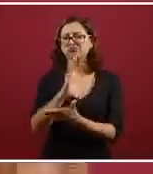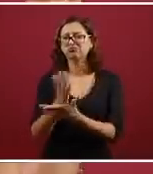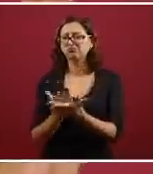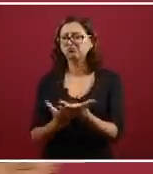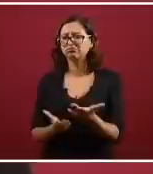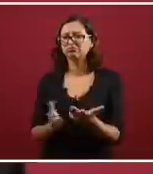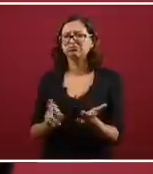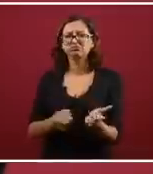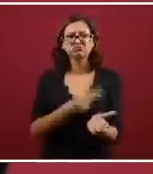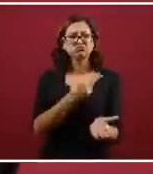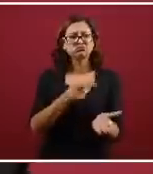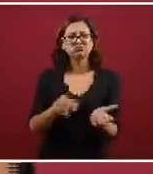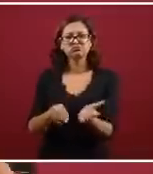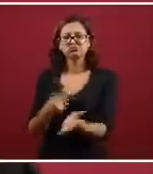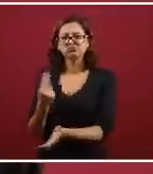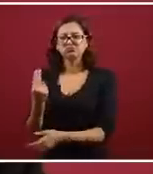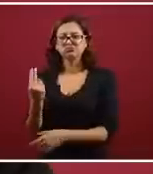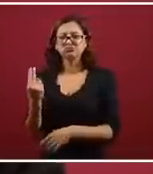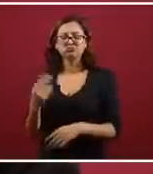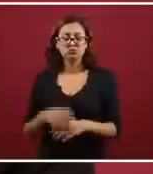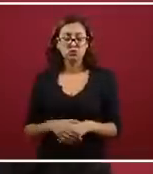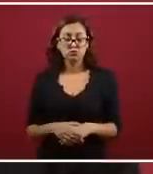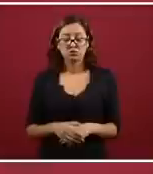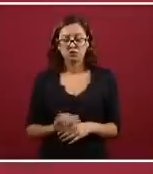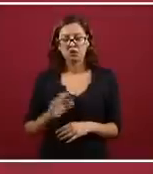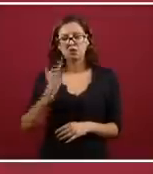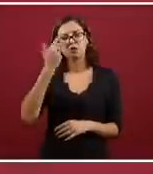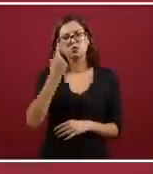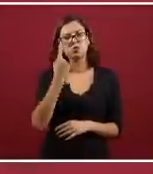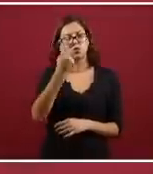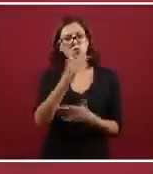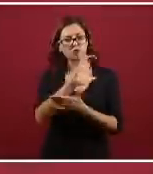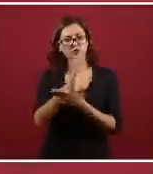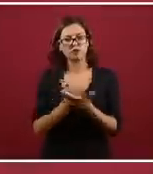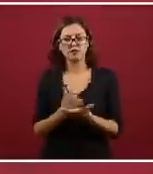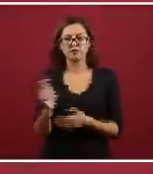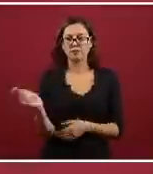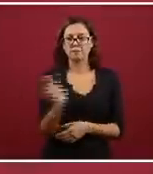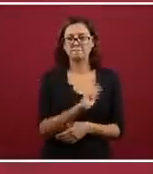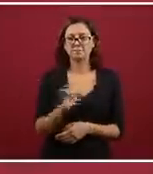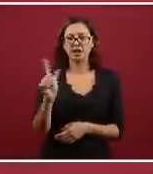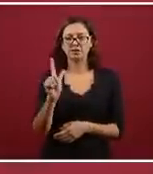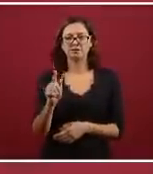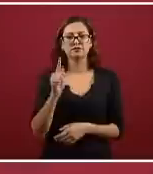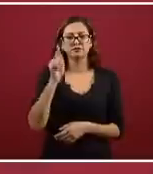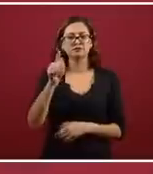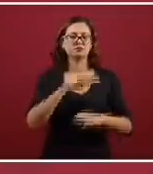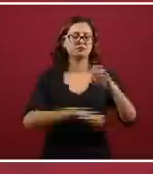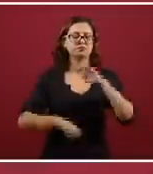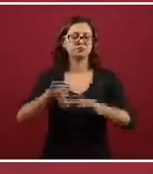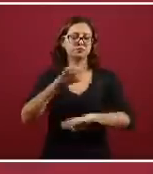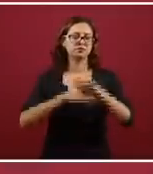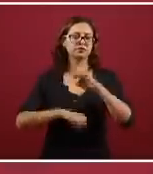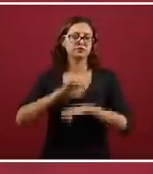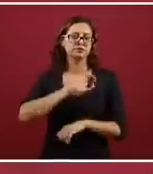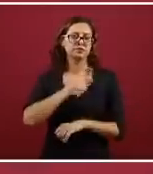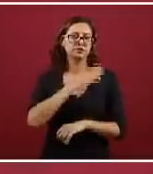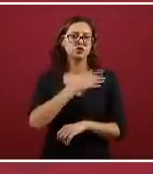uno muy famoso a una empresa española